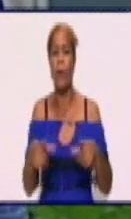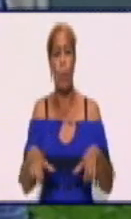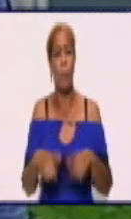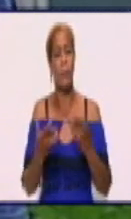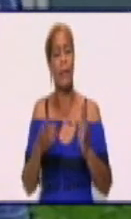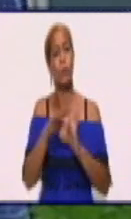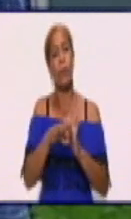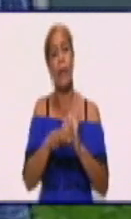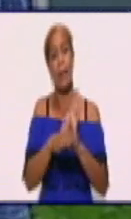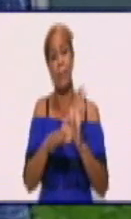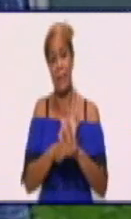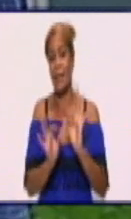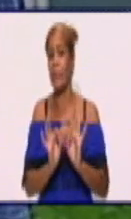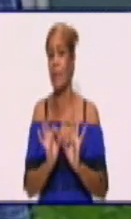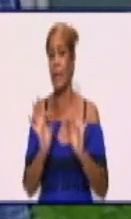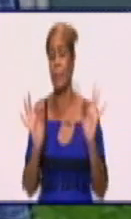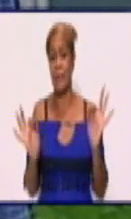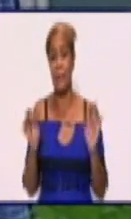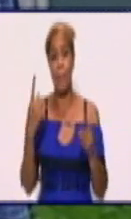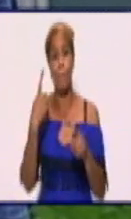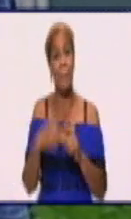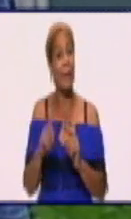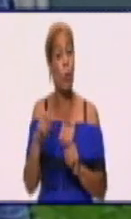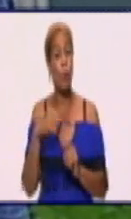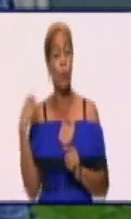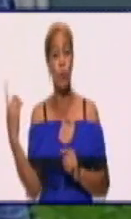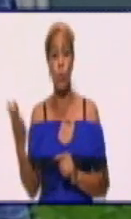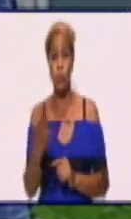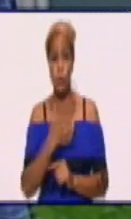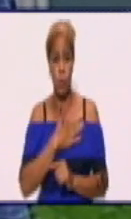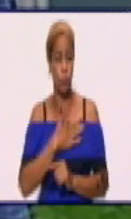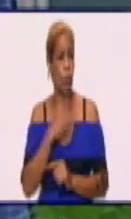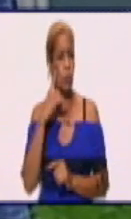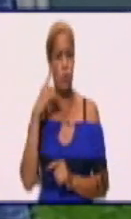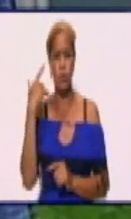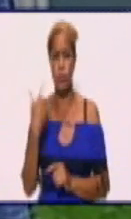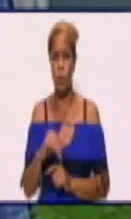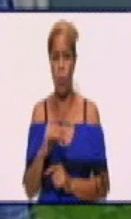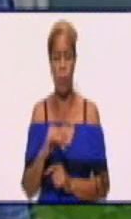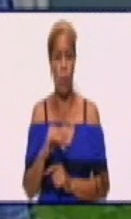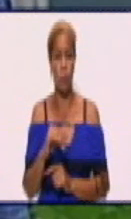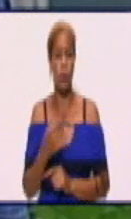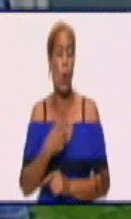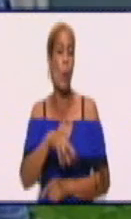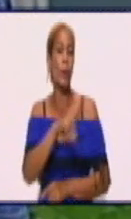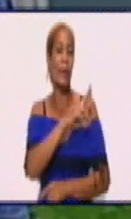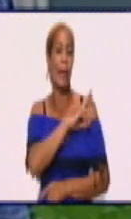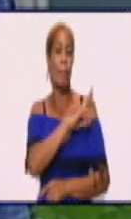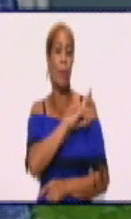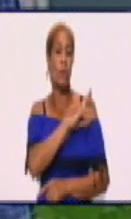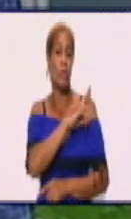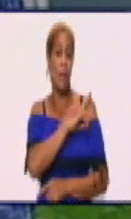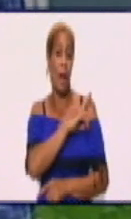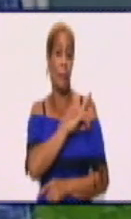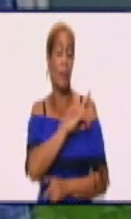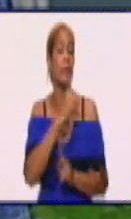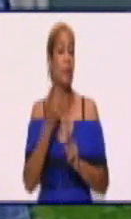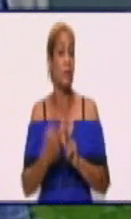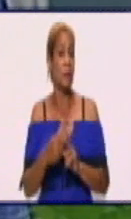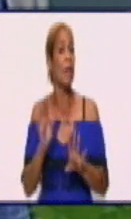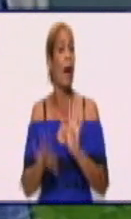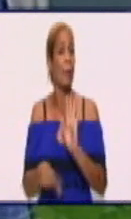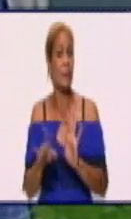sin embargo nosotros no somos lo suficientemente responsables y no las cumplimos